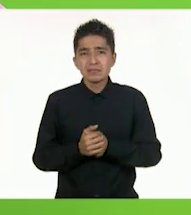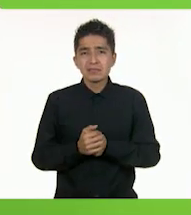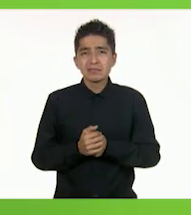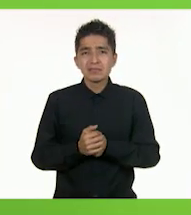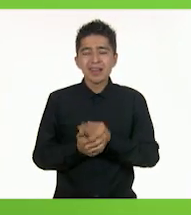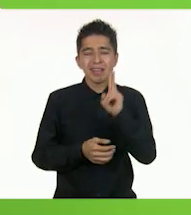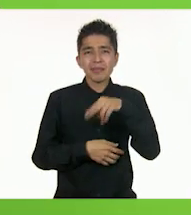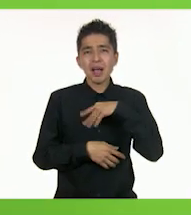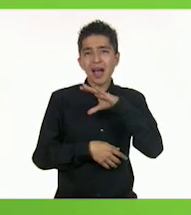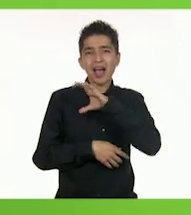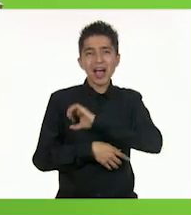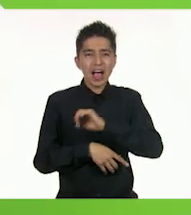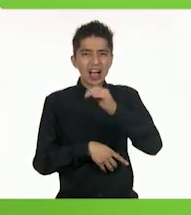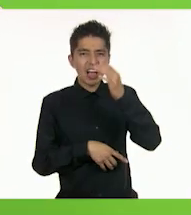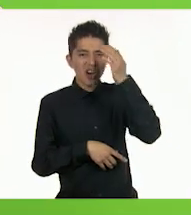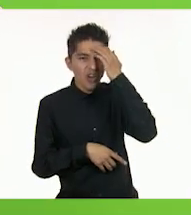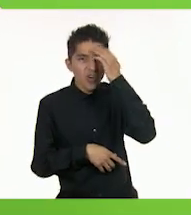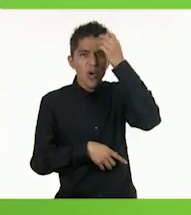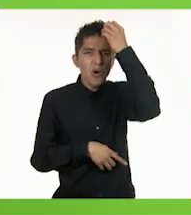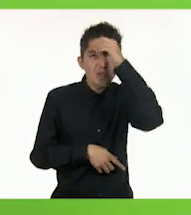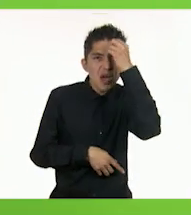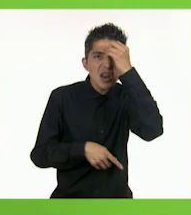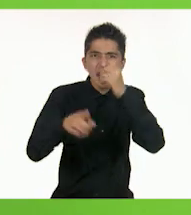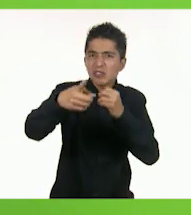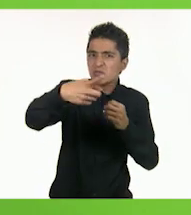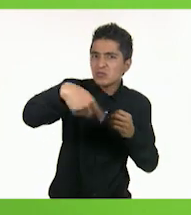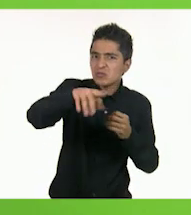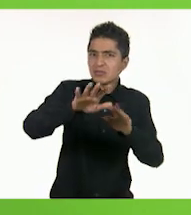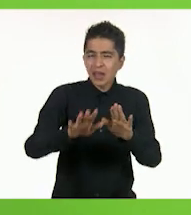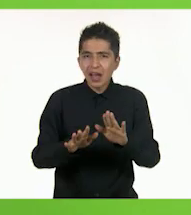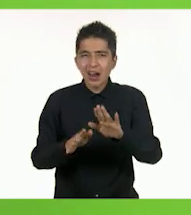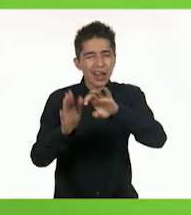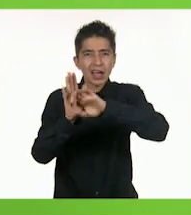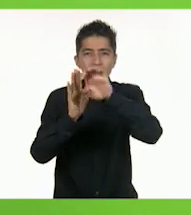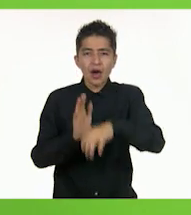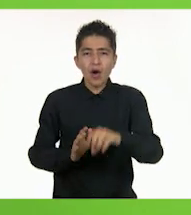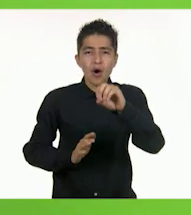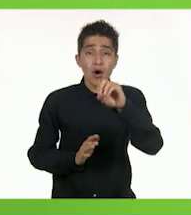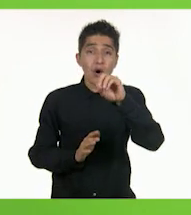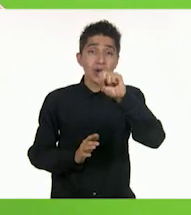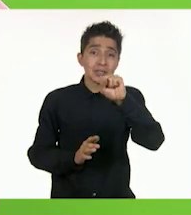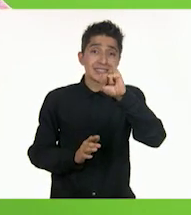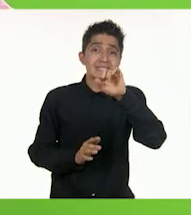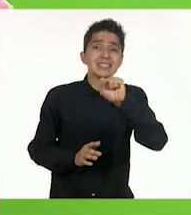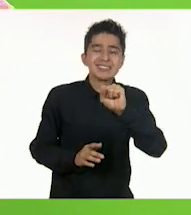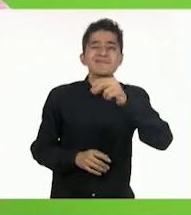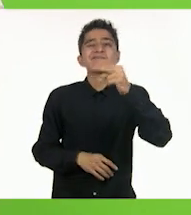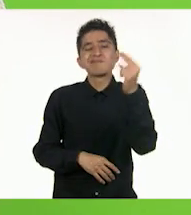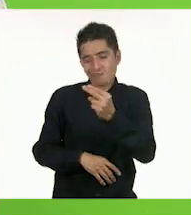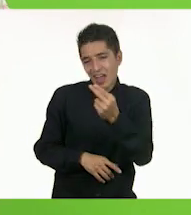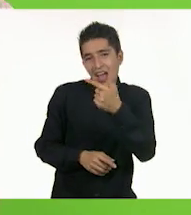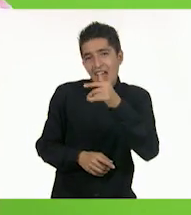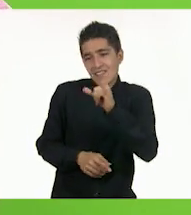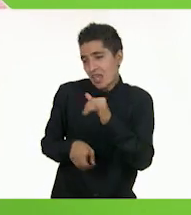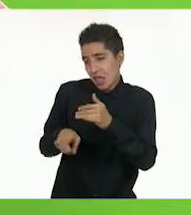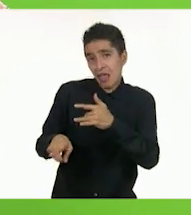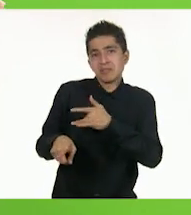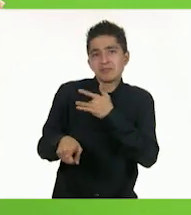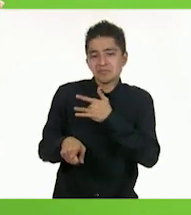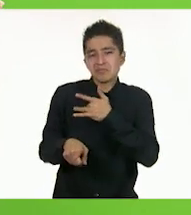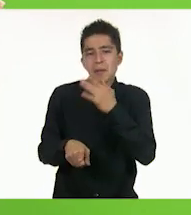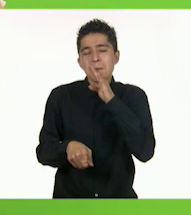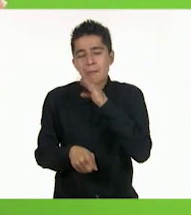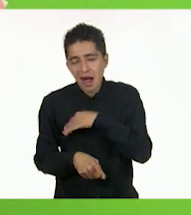escuchar y conocer sus opiniones. Por ejemplo, Osiris piensa que Gaby debe sentirse mal y triste